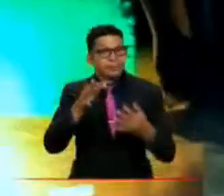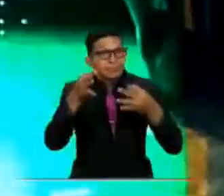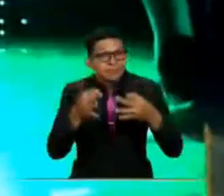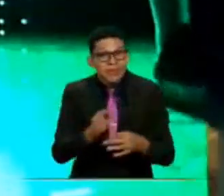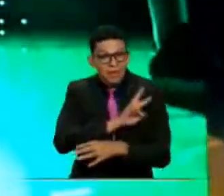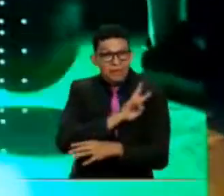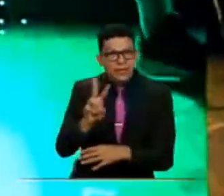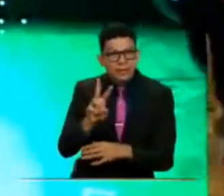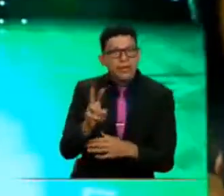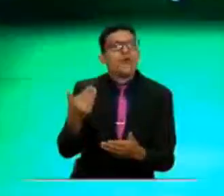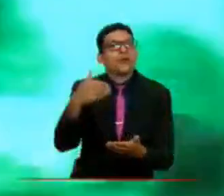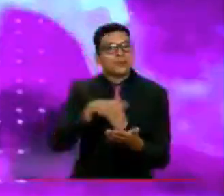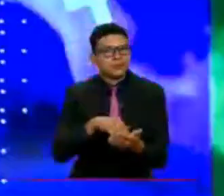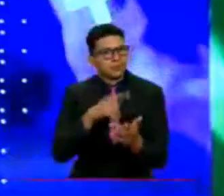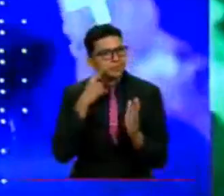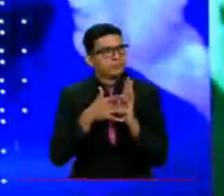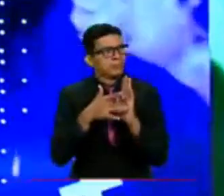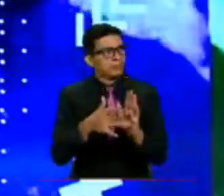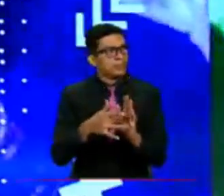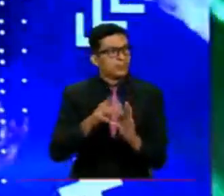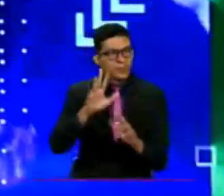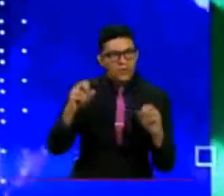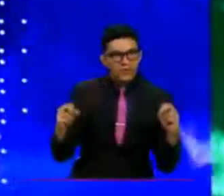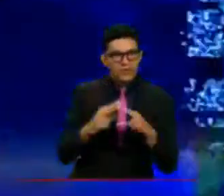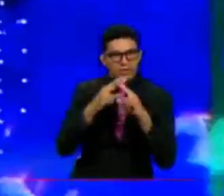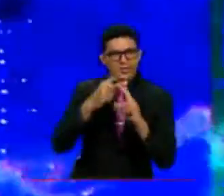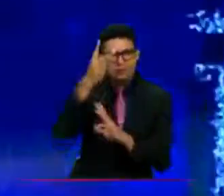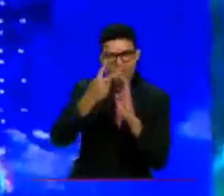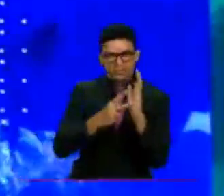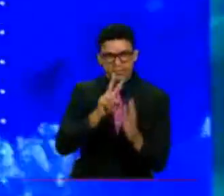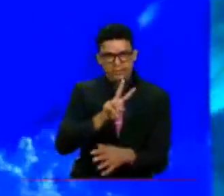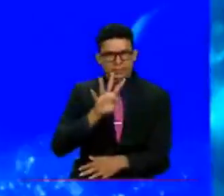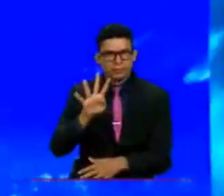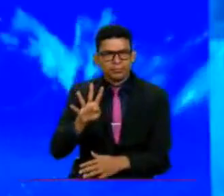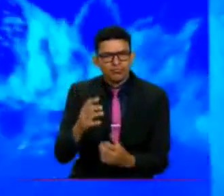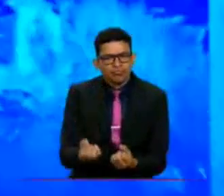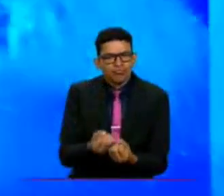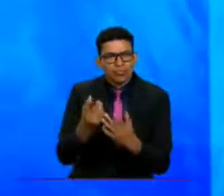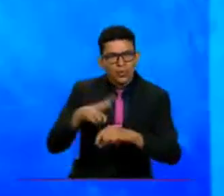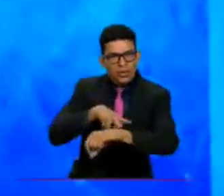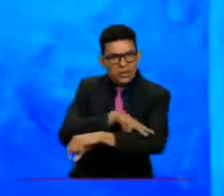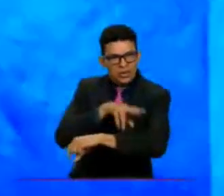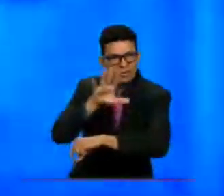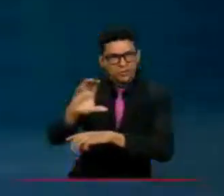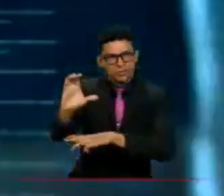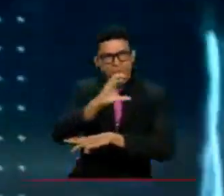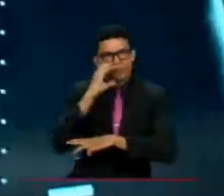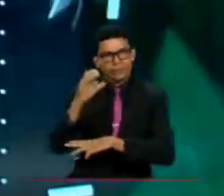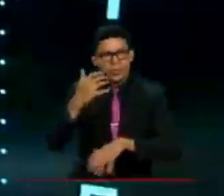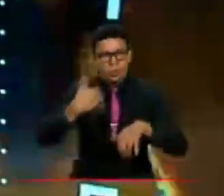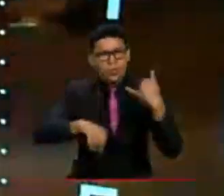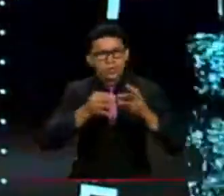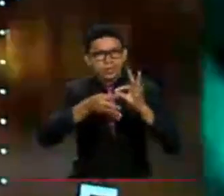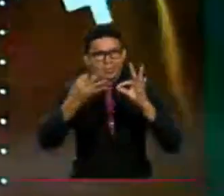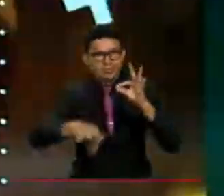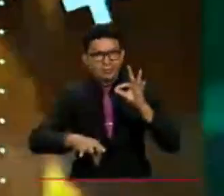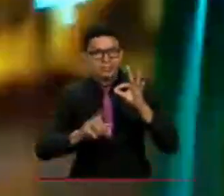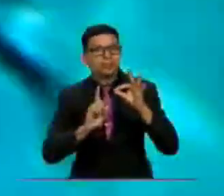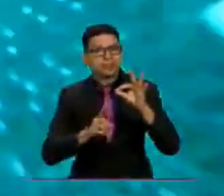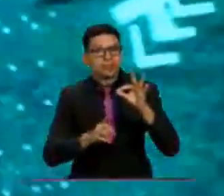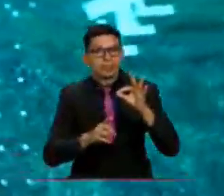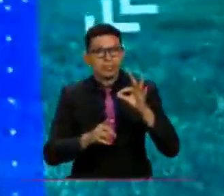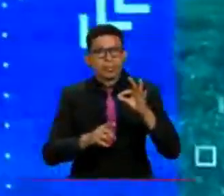el Valle del Cauca volverá a ser protagonista en París 2024 por su gran aporte a la delegación colombiana para los Juegos Paralímpicos. En